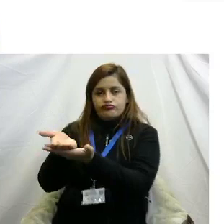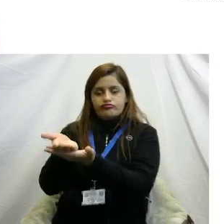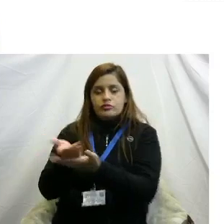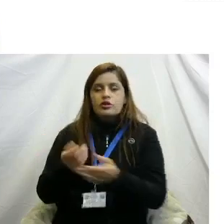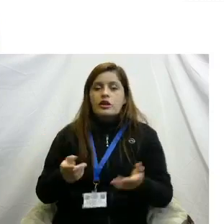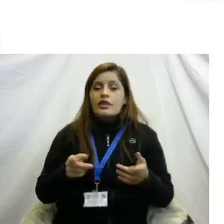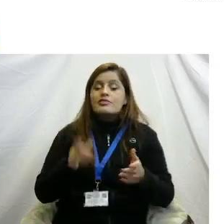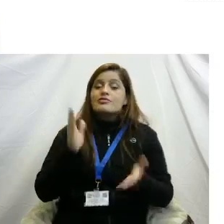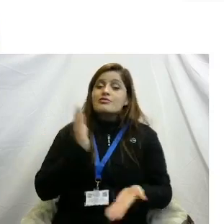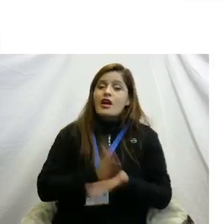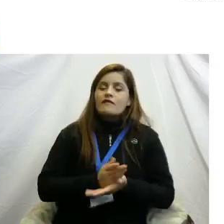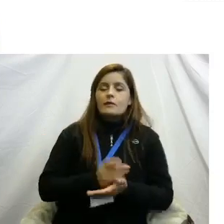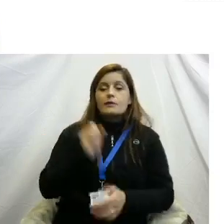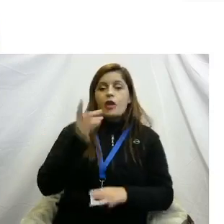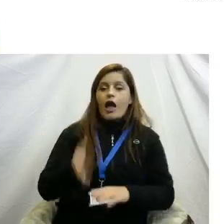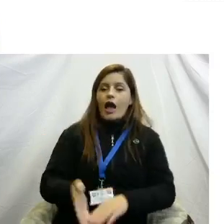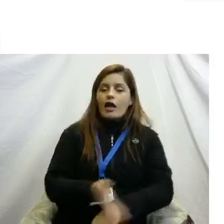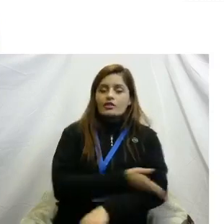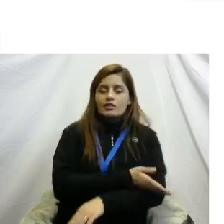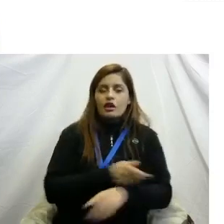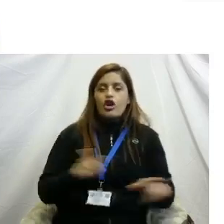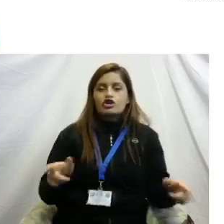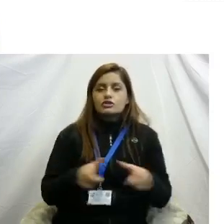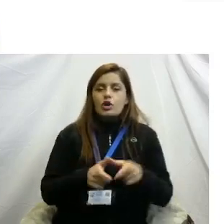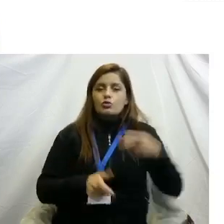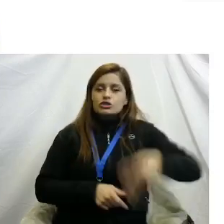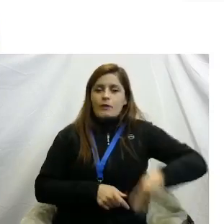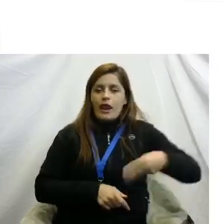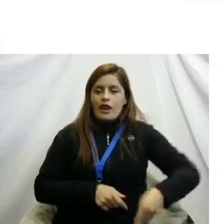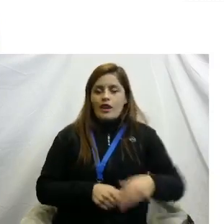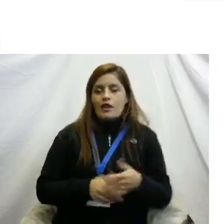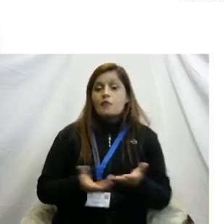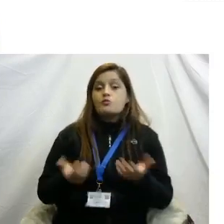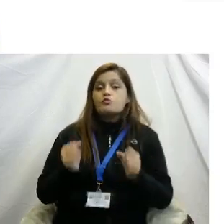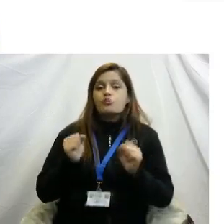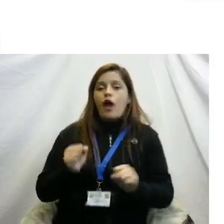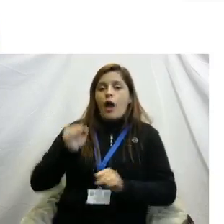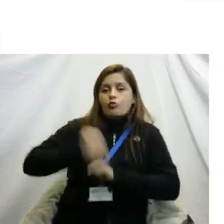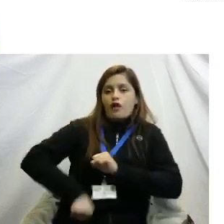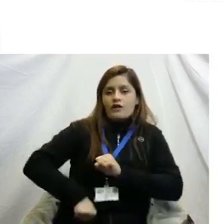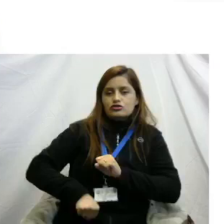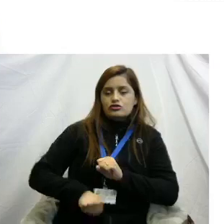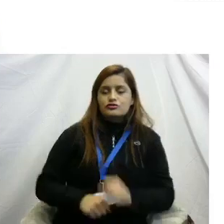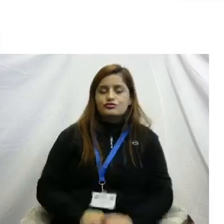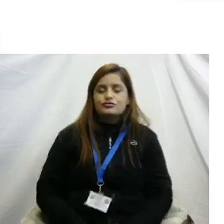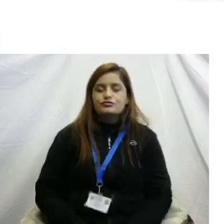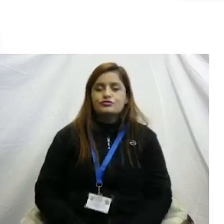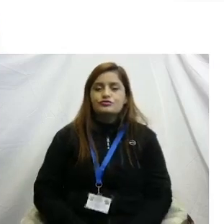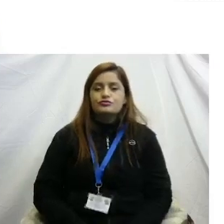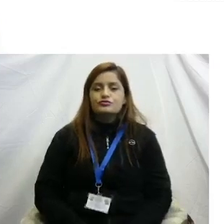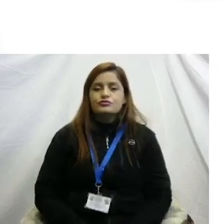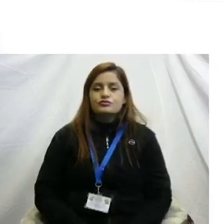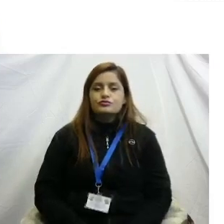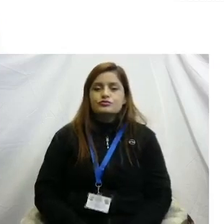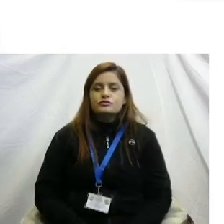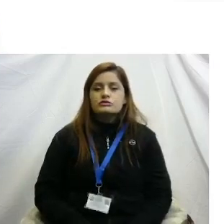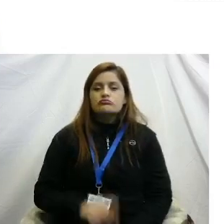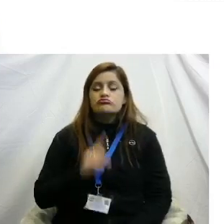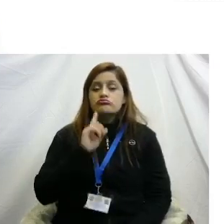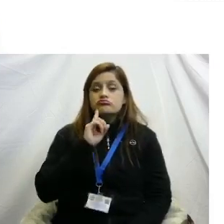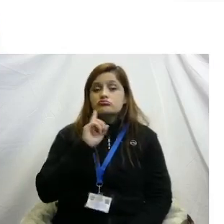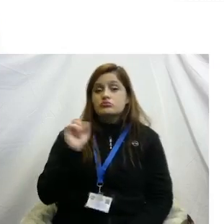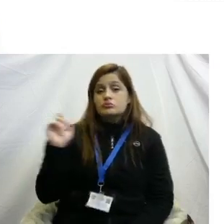su postulación es que sean presentados al Consejo y cuenten con su aprobación. Así que le voy a dar la palabra